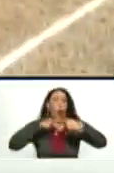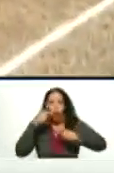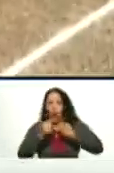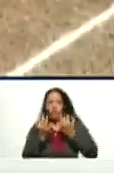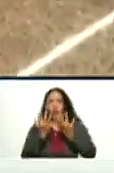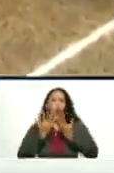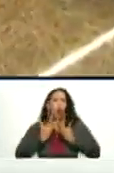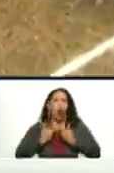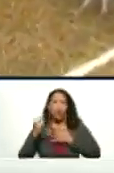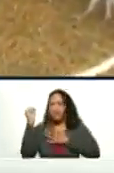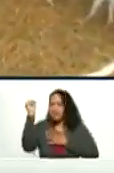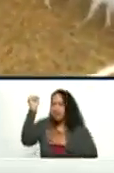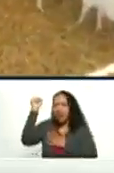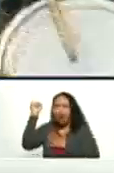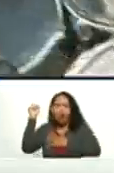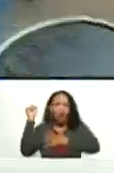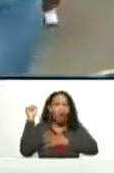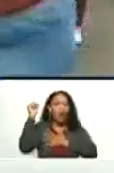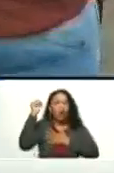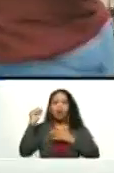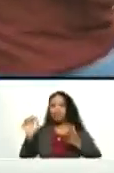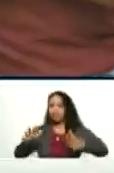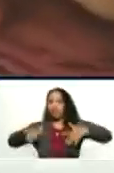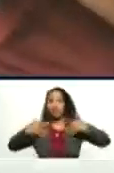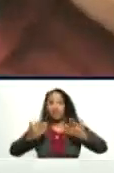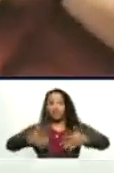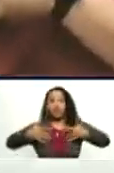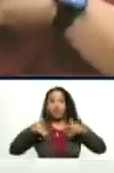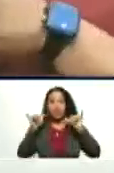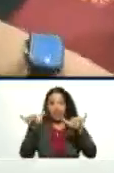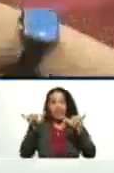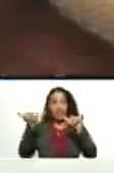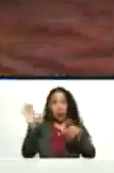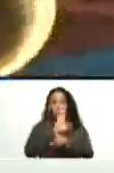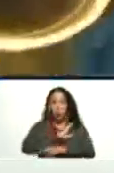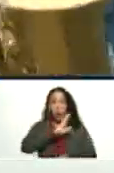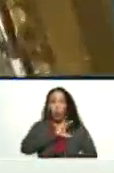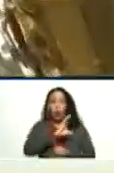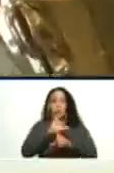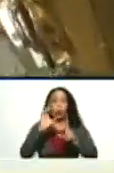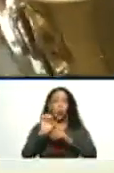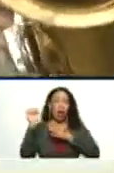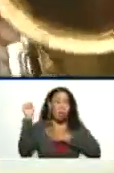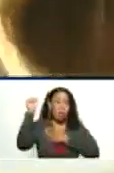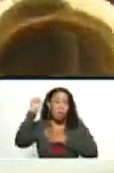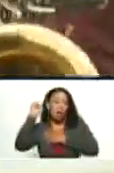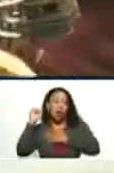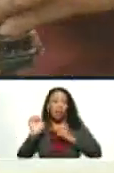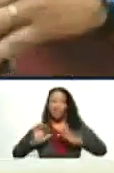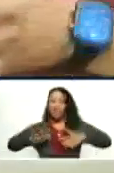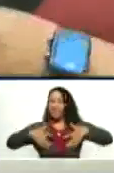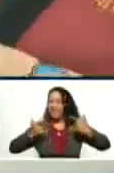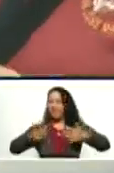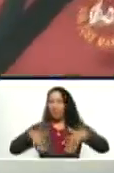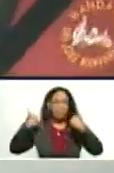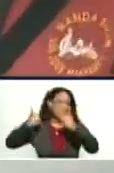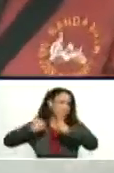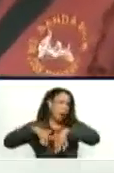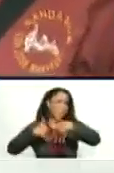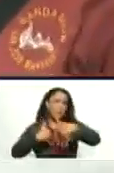la coreografía, la alegría, la autenticidad con que bailan, con que disfrutan de las